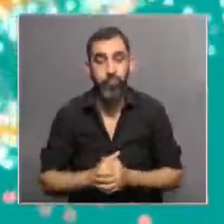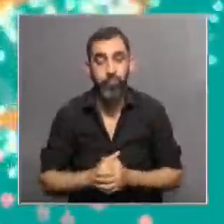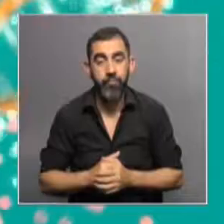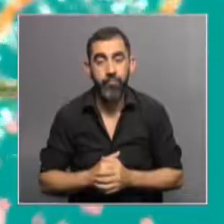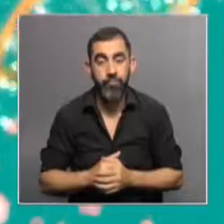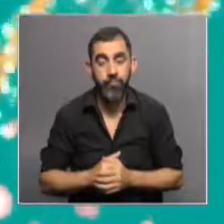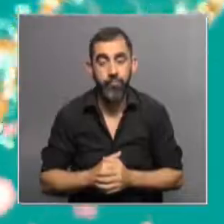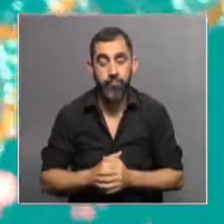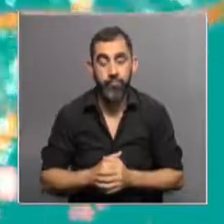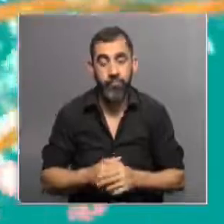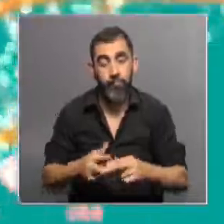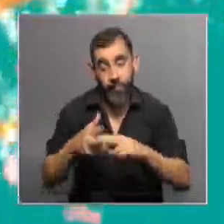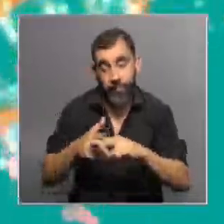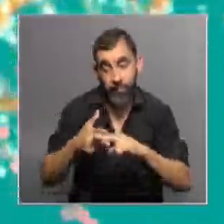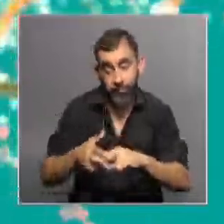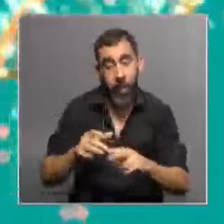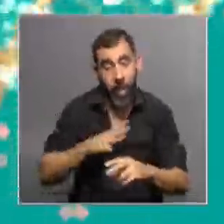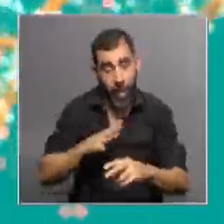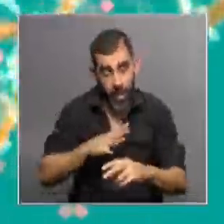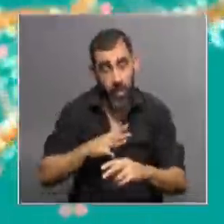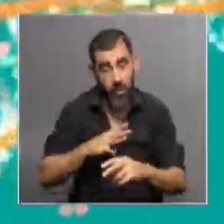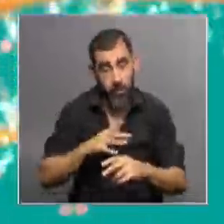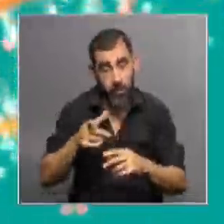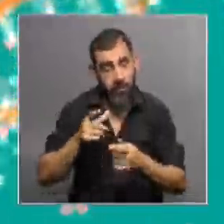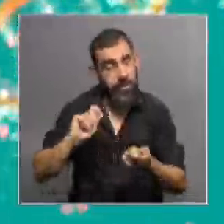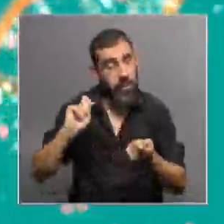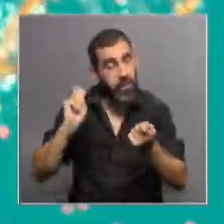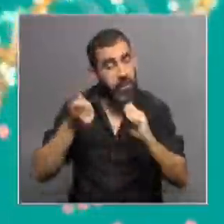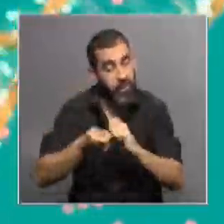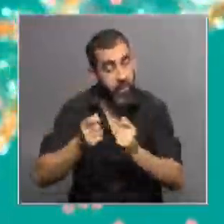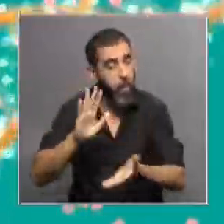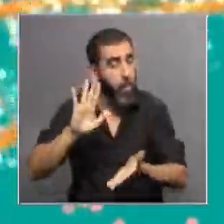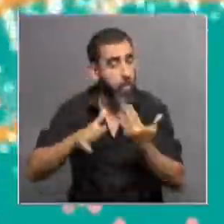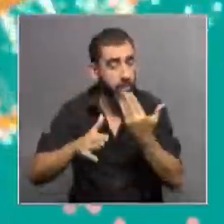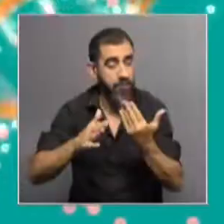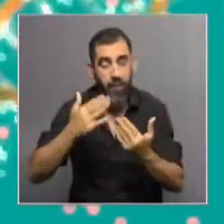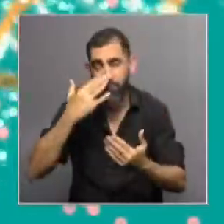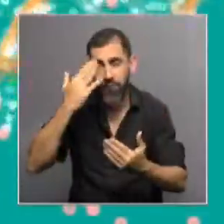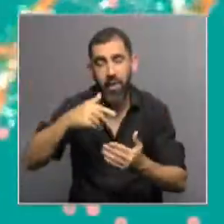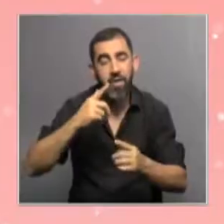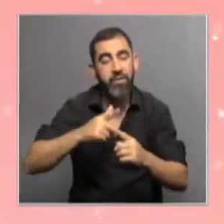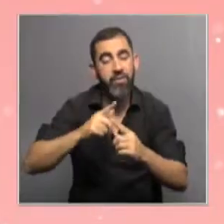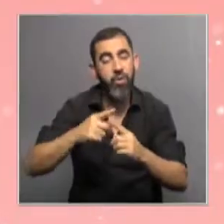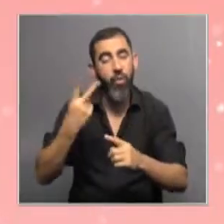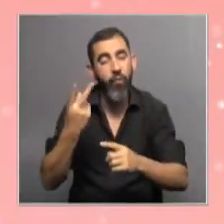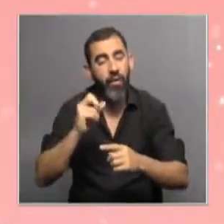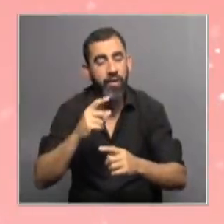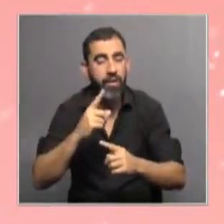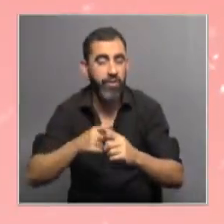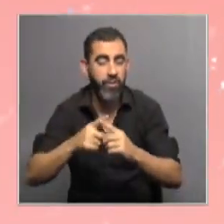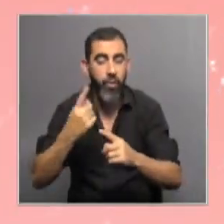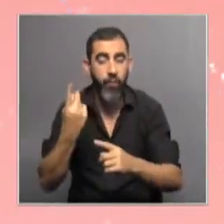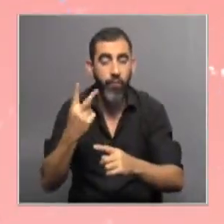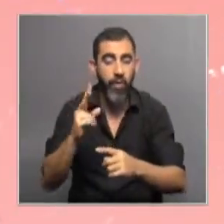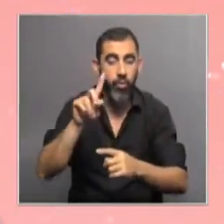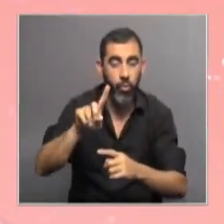Dentro de las herramientas que tenemos que, lo que ha cambiado sustancialmente al final del siglo XX y principio del siglo XXI es